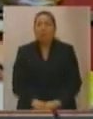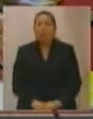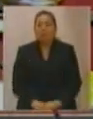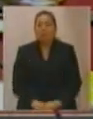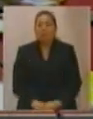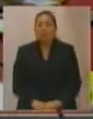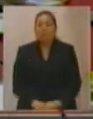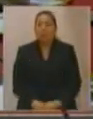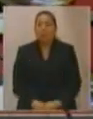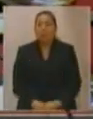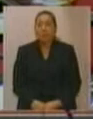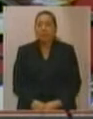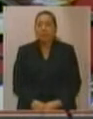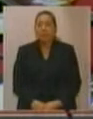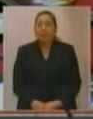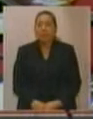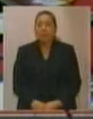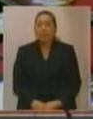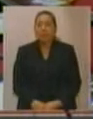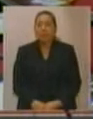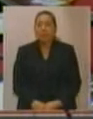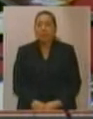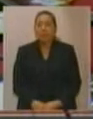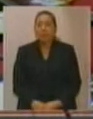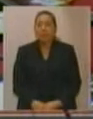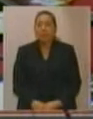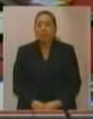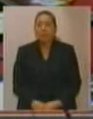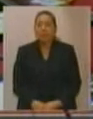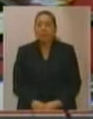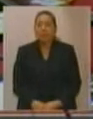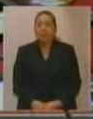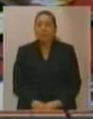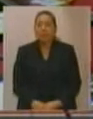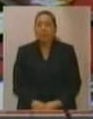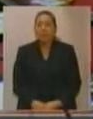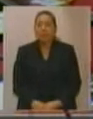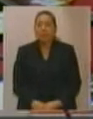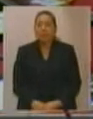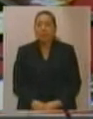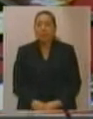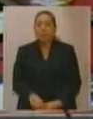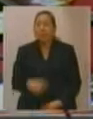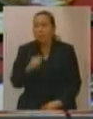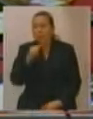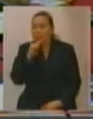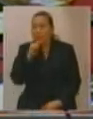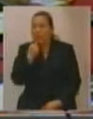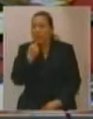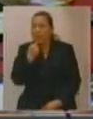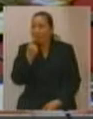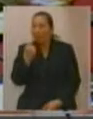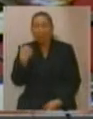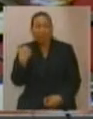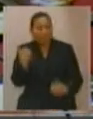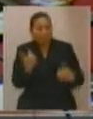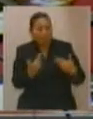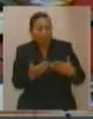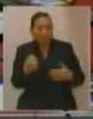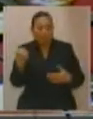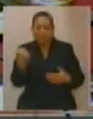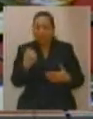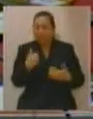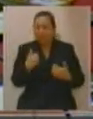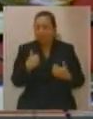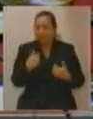Verónica Mendoza se está preguntando. Y más bien lo que ella señala de la donación de los poderes,